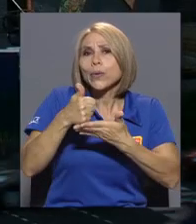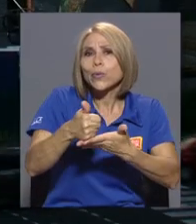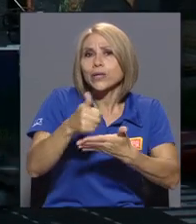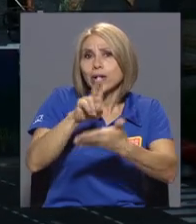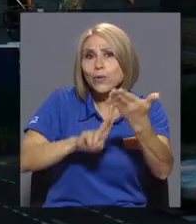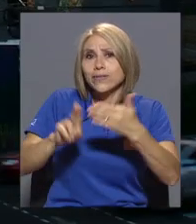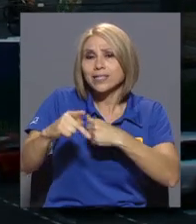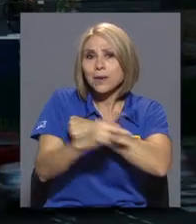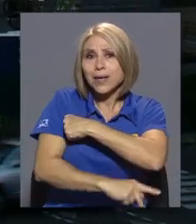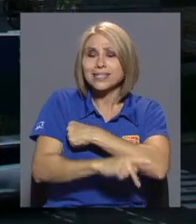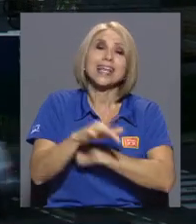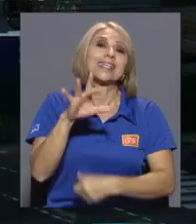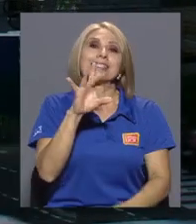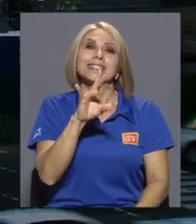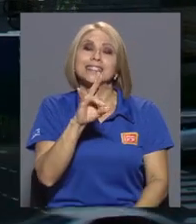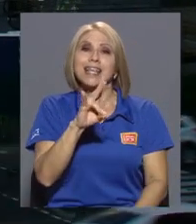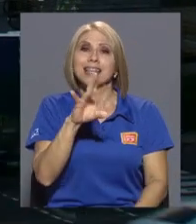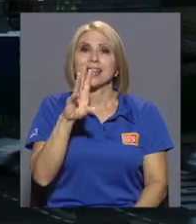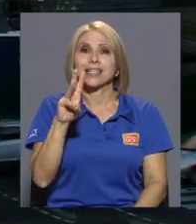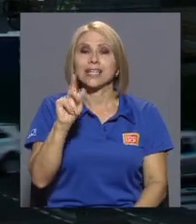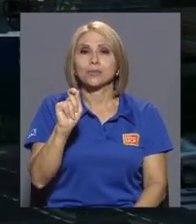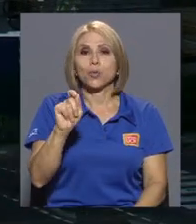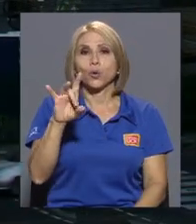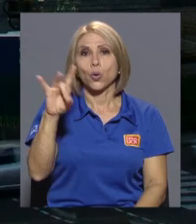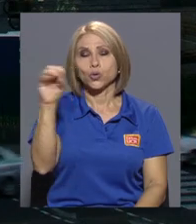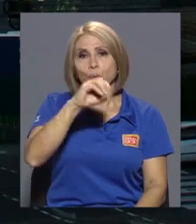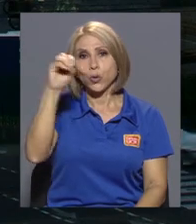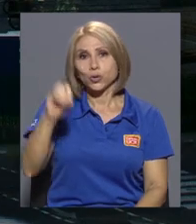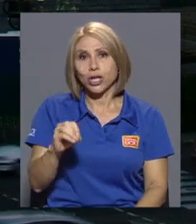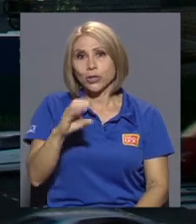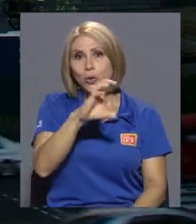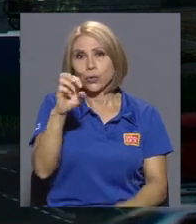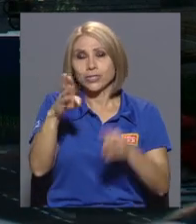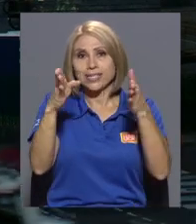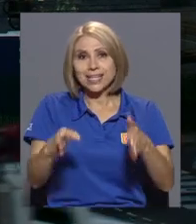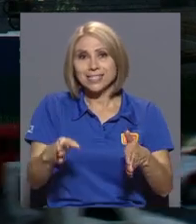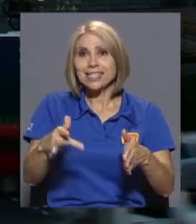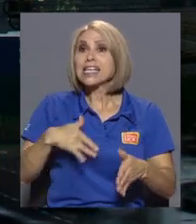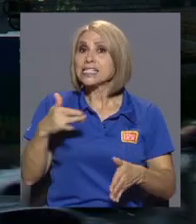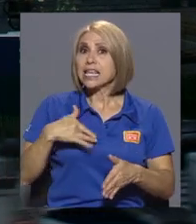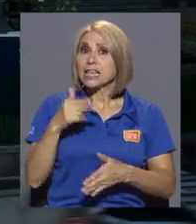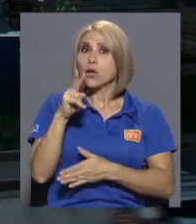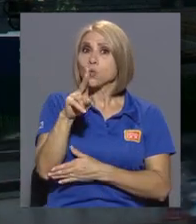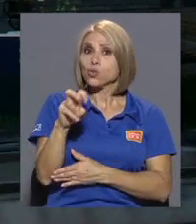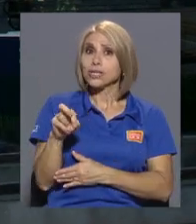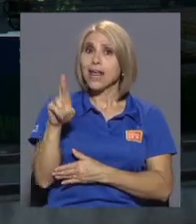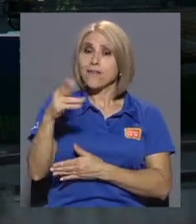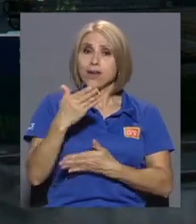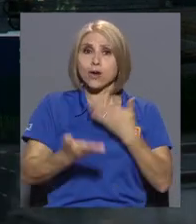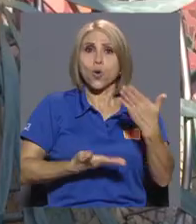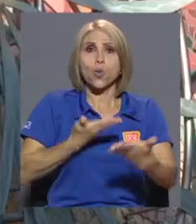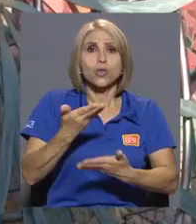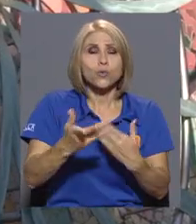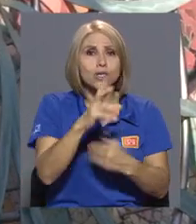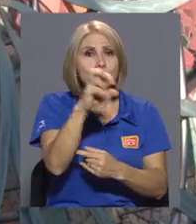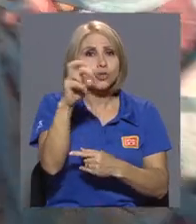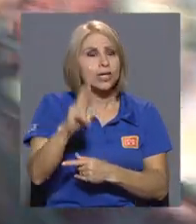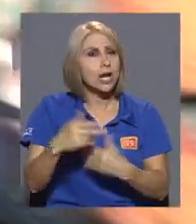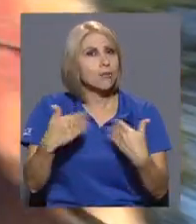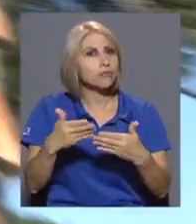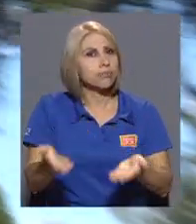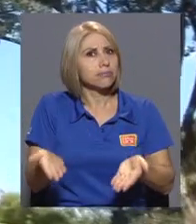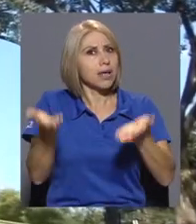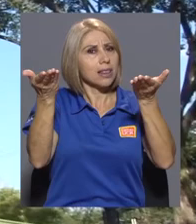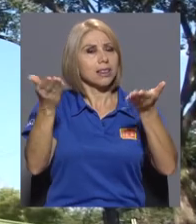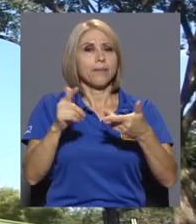76.8 por ciento de los costarricenses percibe que la contribución del auxerre a costa rica es alta un